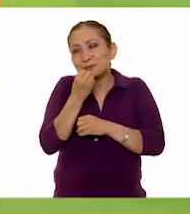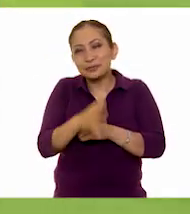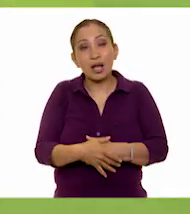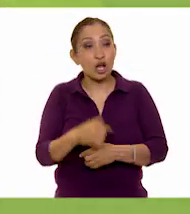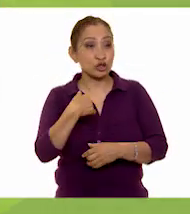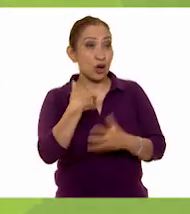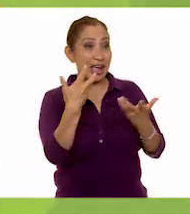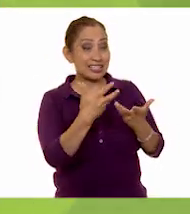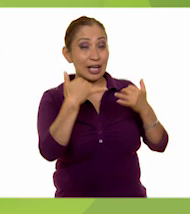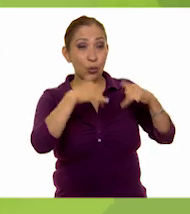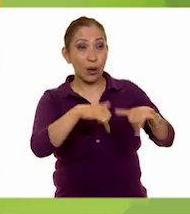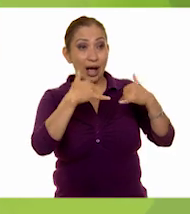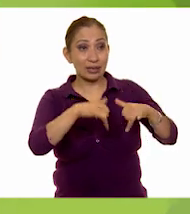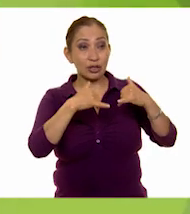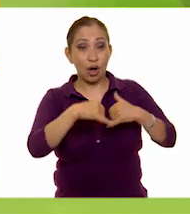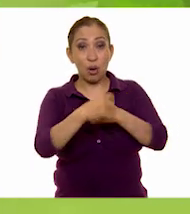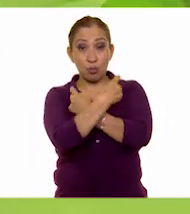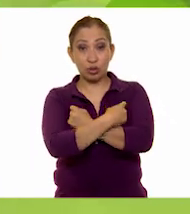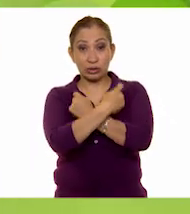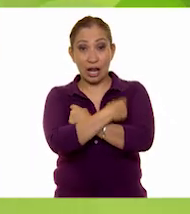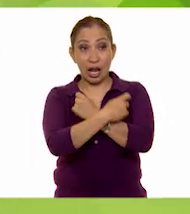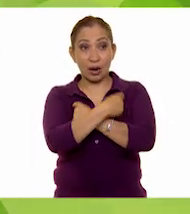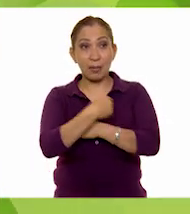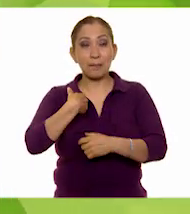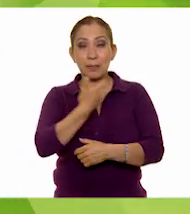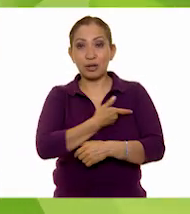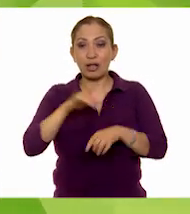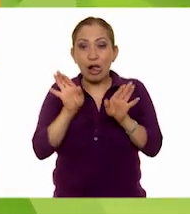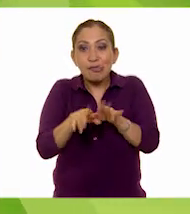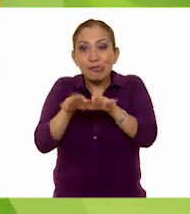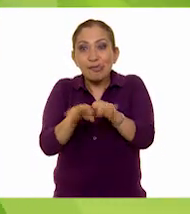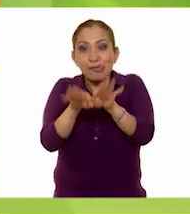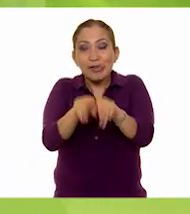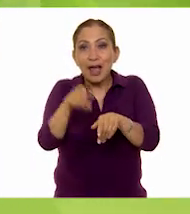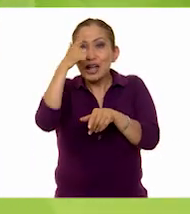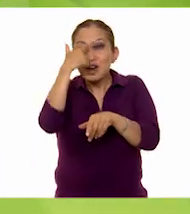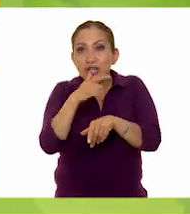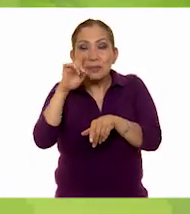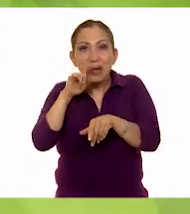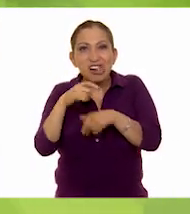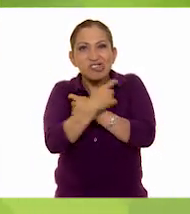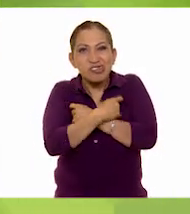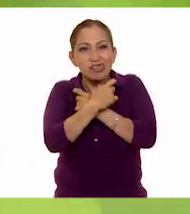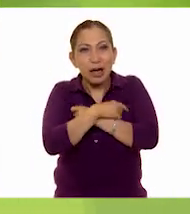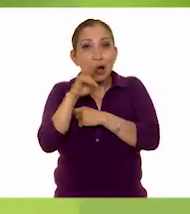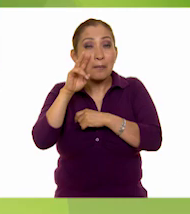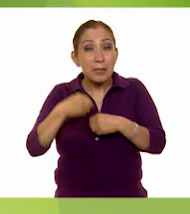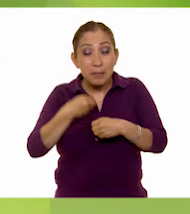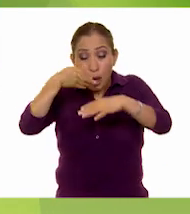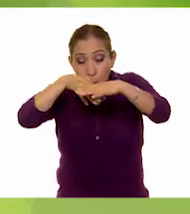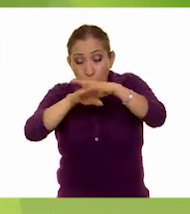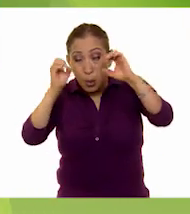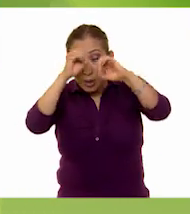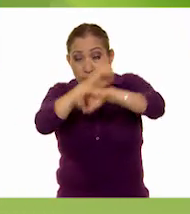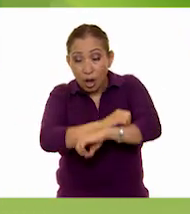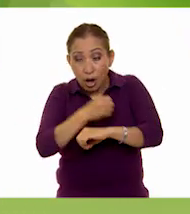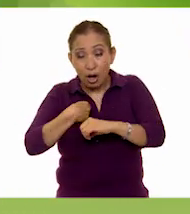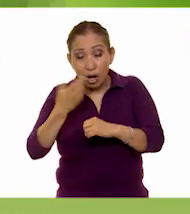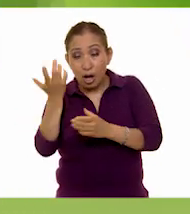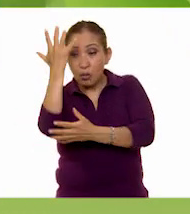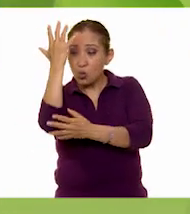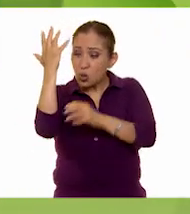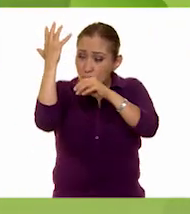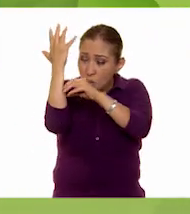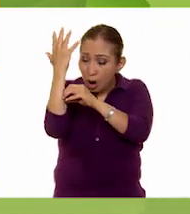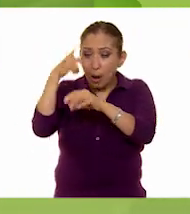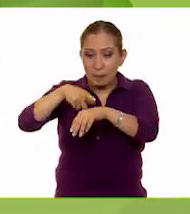Yo hice este juguete de murciélago, porque me gusta verlos volar en la noche. Viven en cuevas oscuras, huecos de árboles y